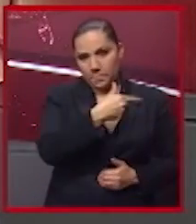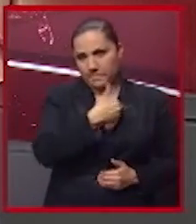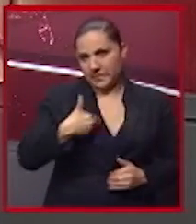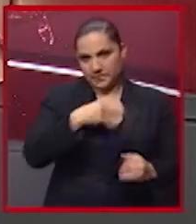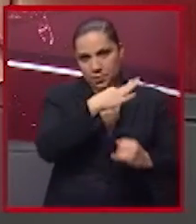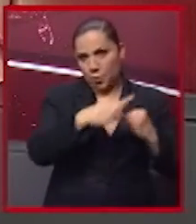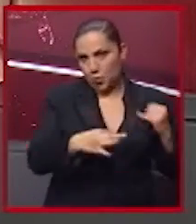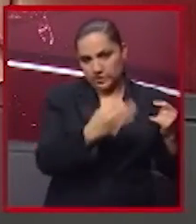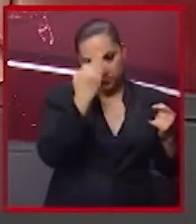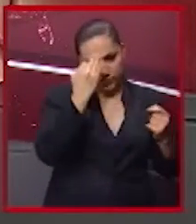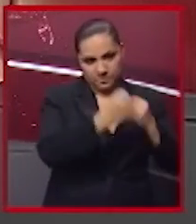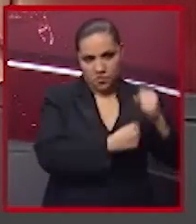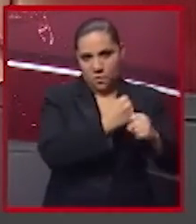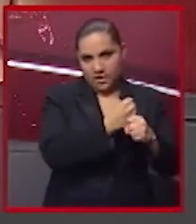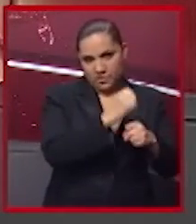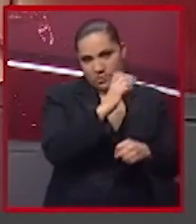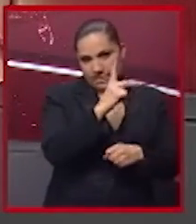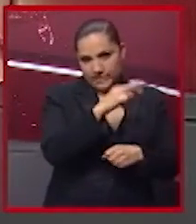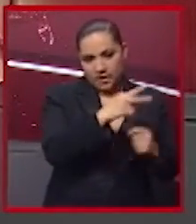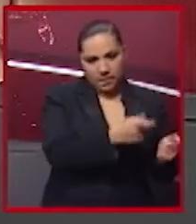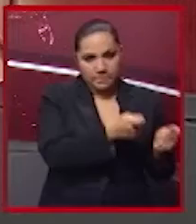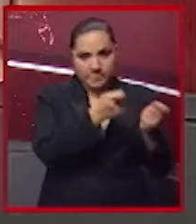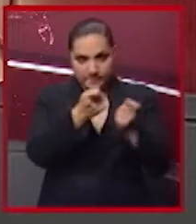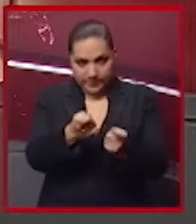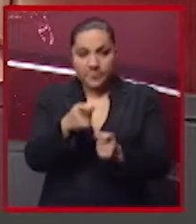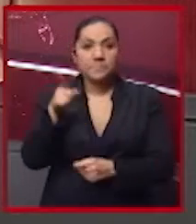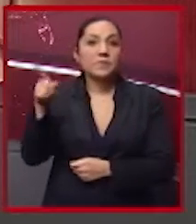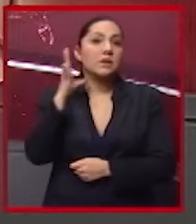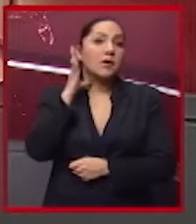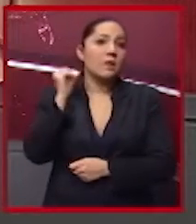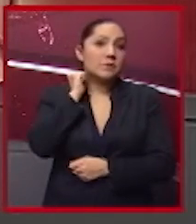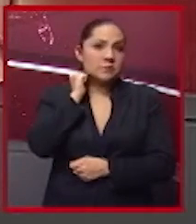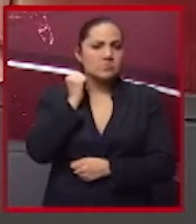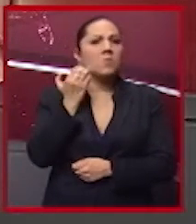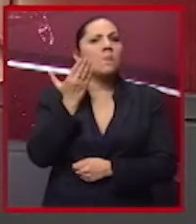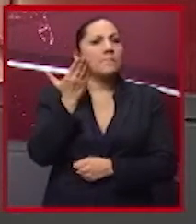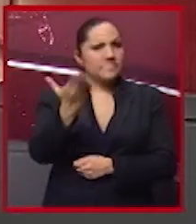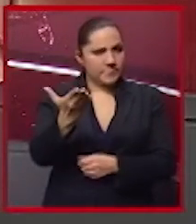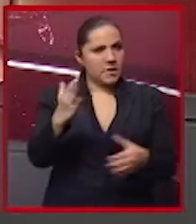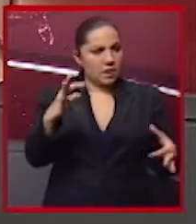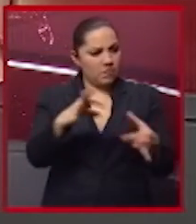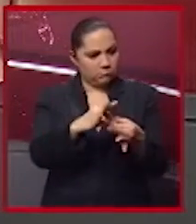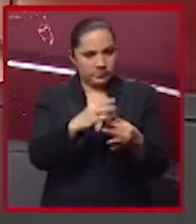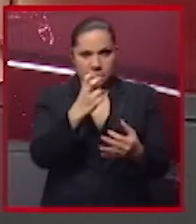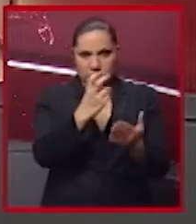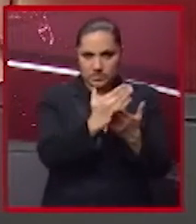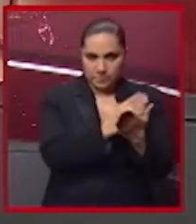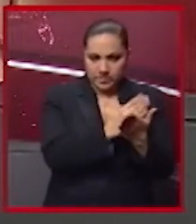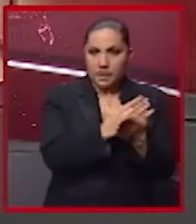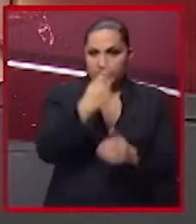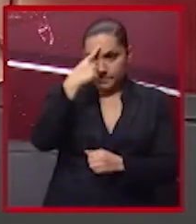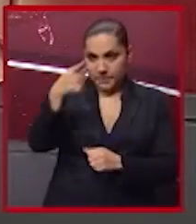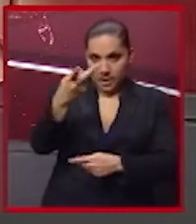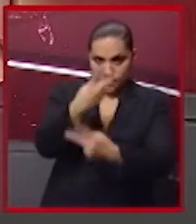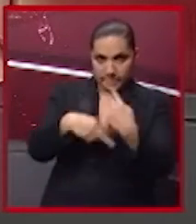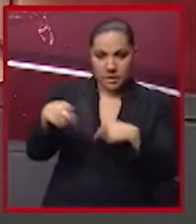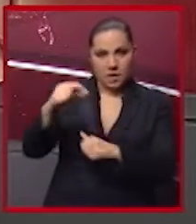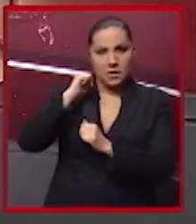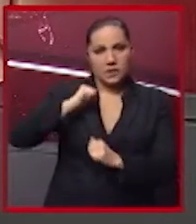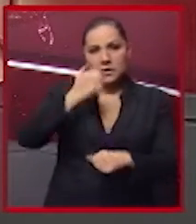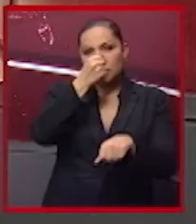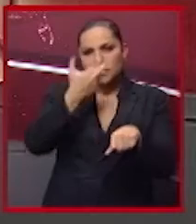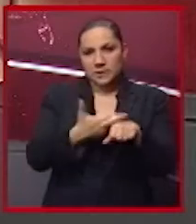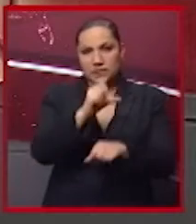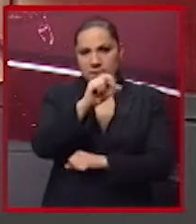gobierno del presidente Enrique Peña Nieto, el Senado de la República citó a comparecer precisamente ante el Pleno al titular de la Secretaría